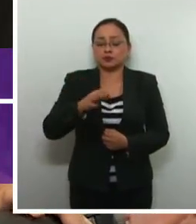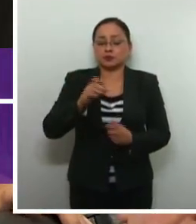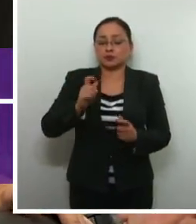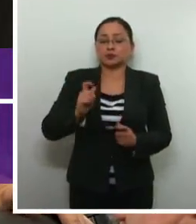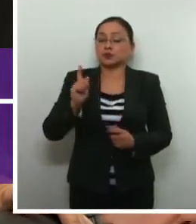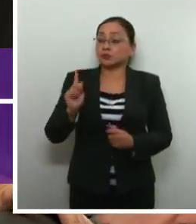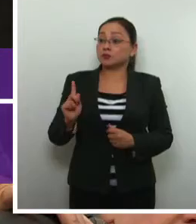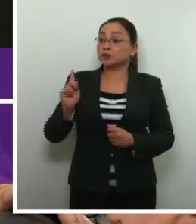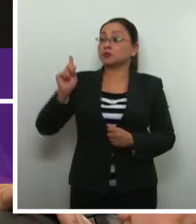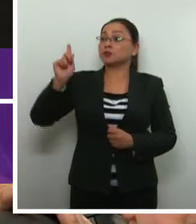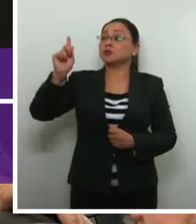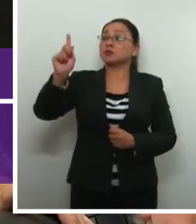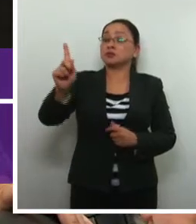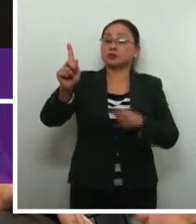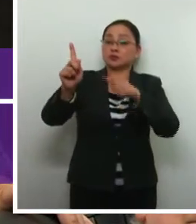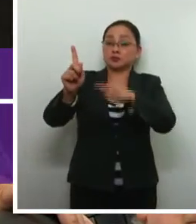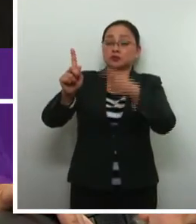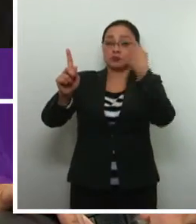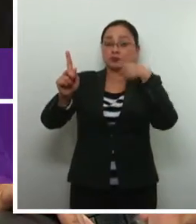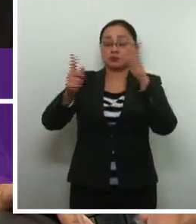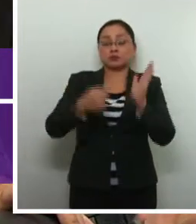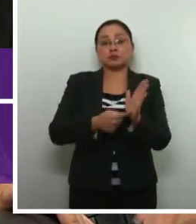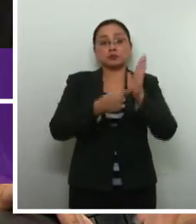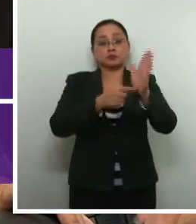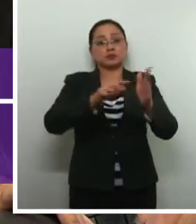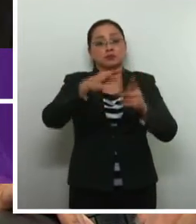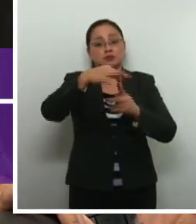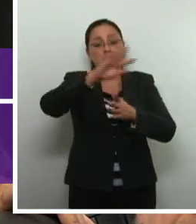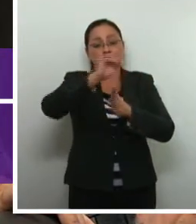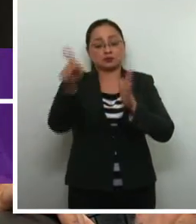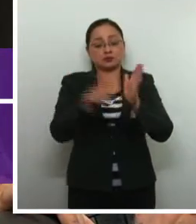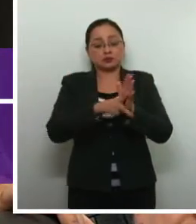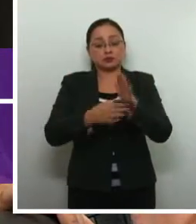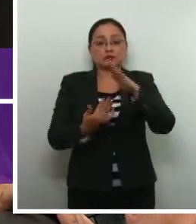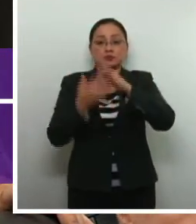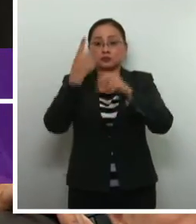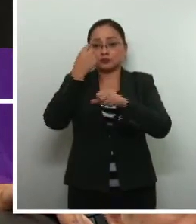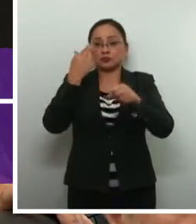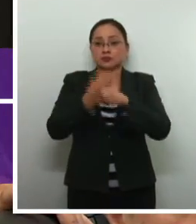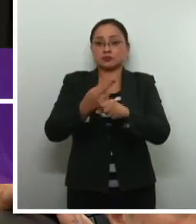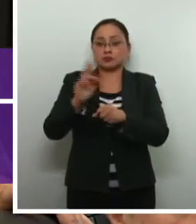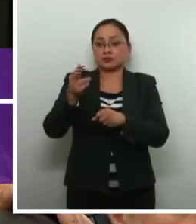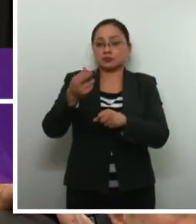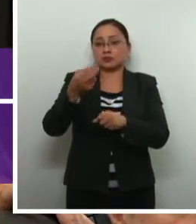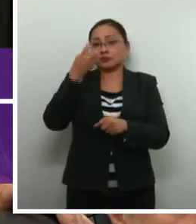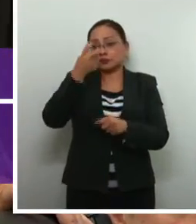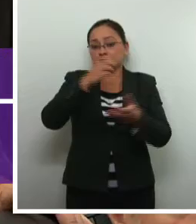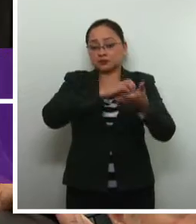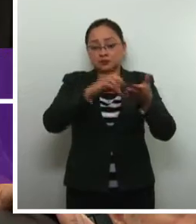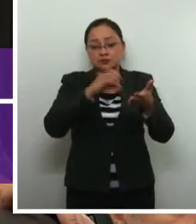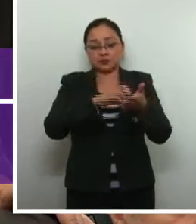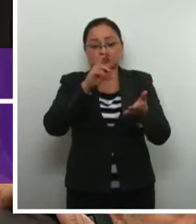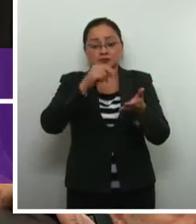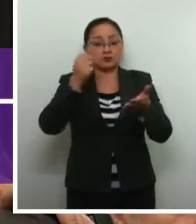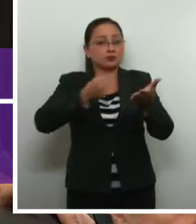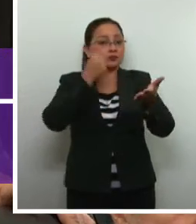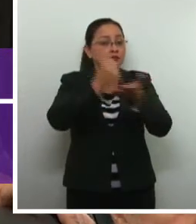orador para presentar la reserva, la mesa directiva recordó que esa porción normativa no está